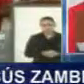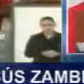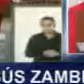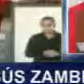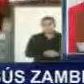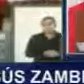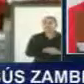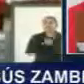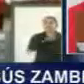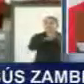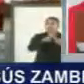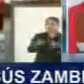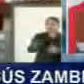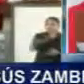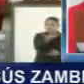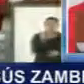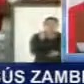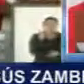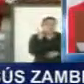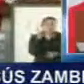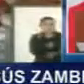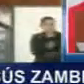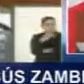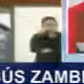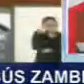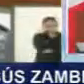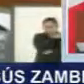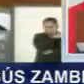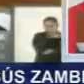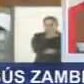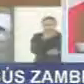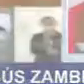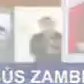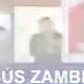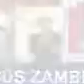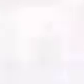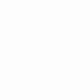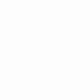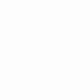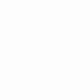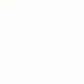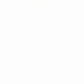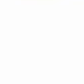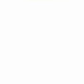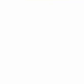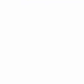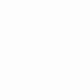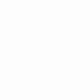pudiéramos hacerlo para otros elementos.